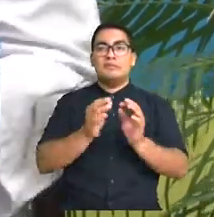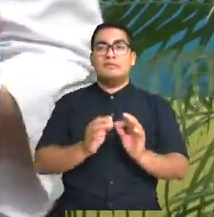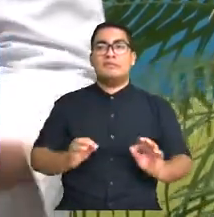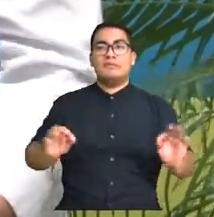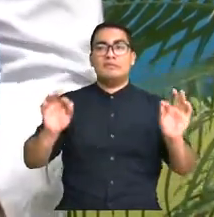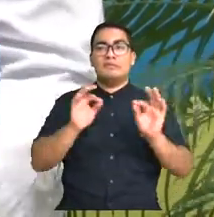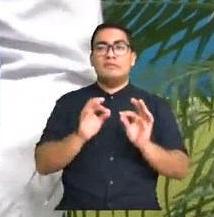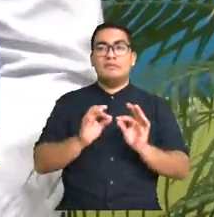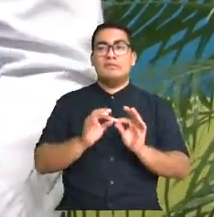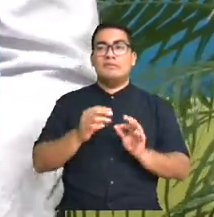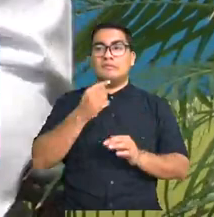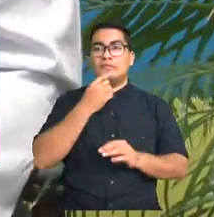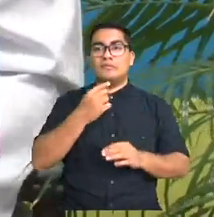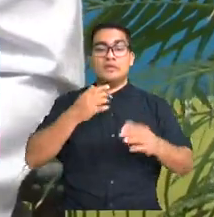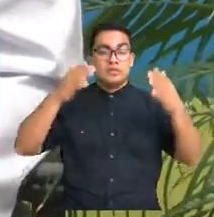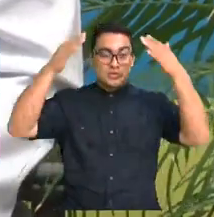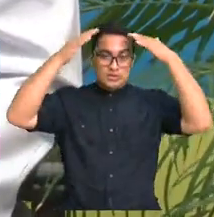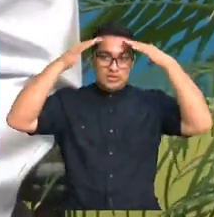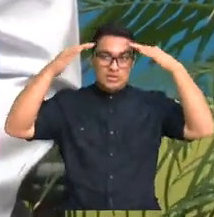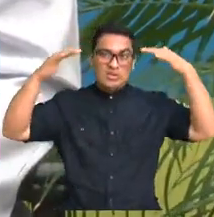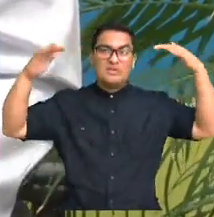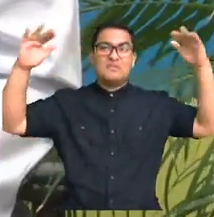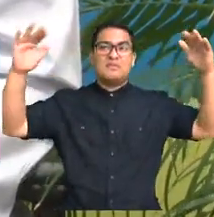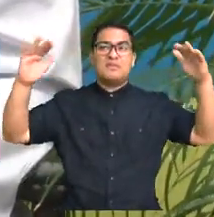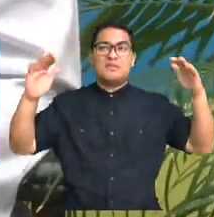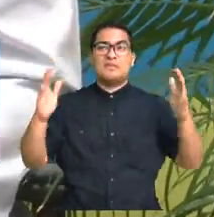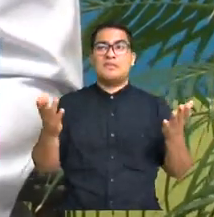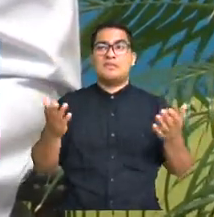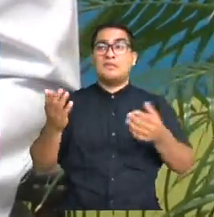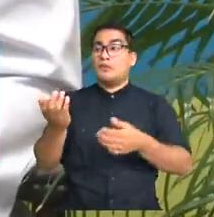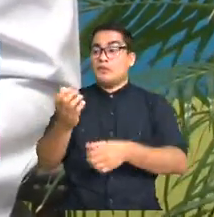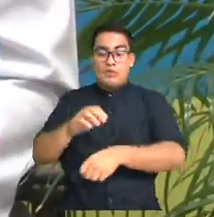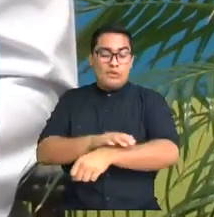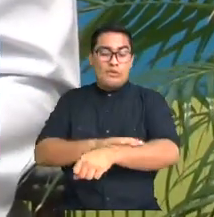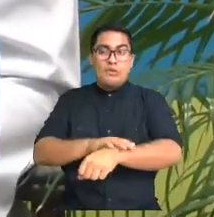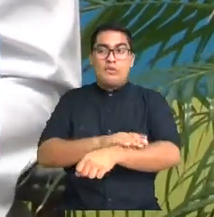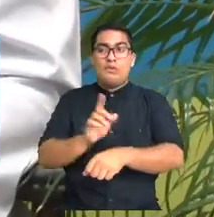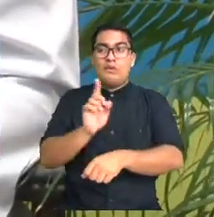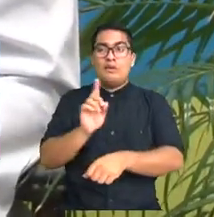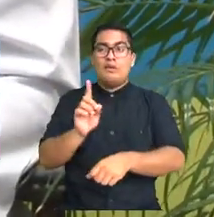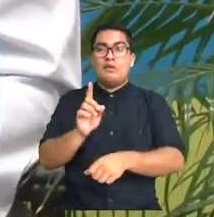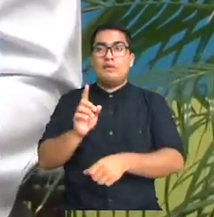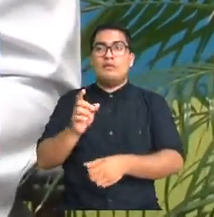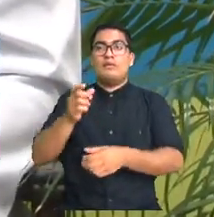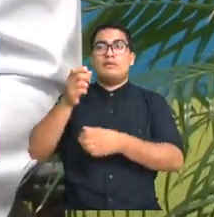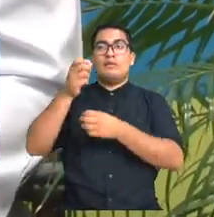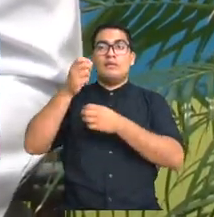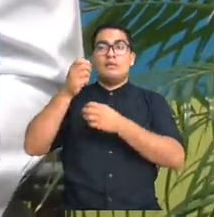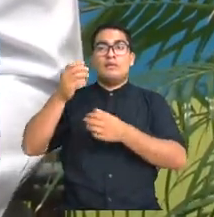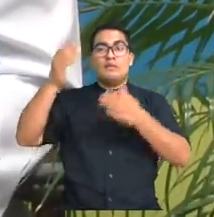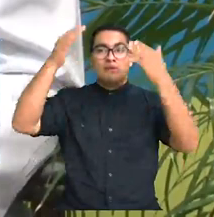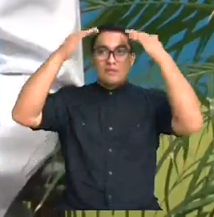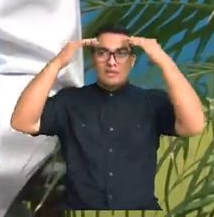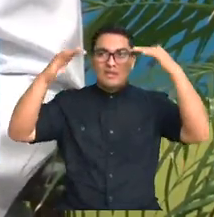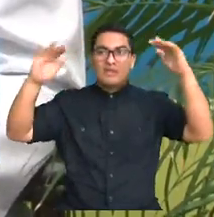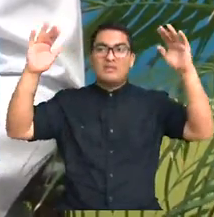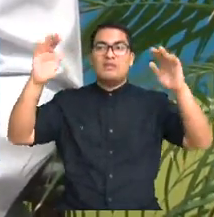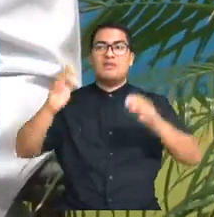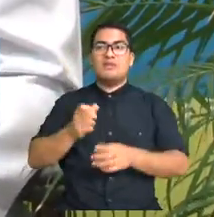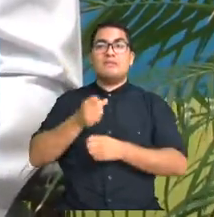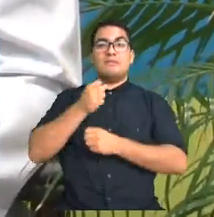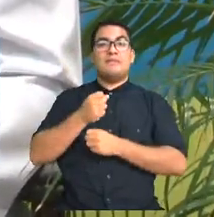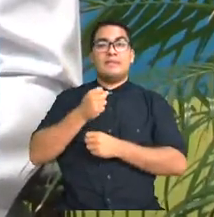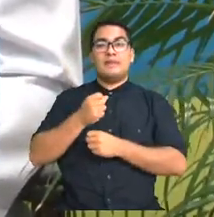Entonces, uso de sombrero, el que no puede conseguir un bloqueador solar, lo primero, la primera línea de tratamiento es uso de sombrero, uso